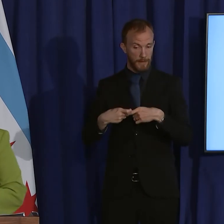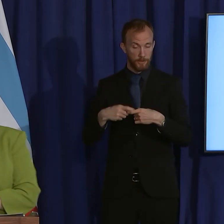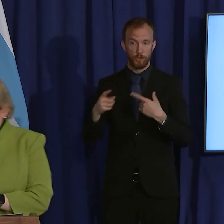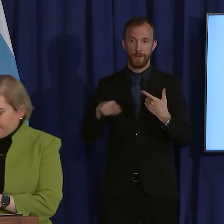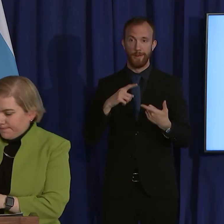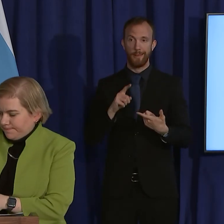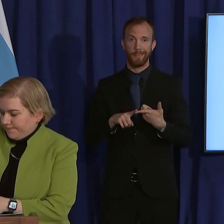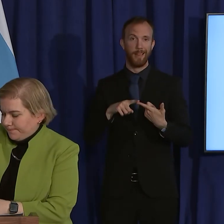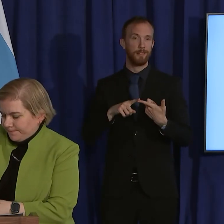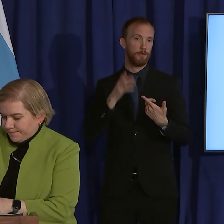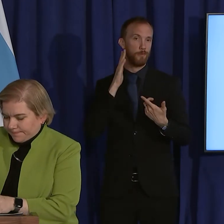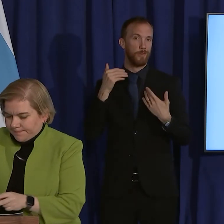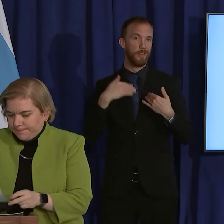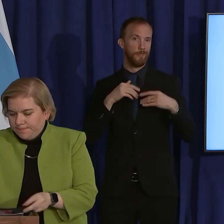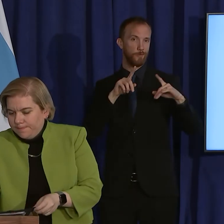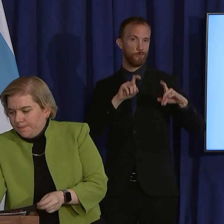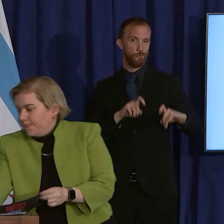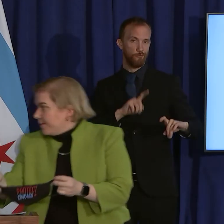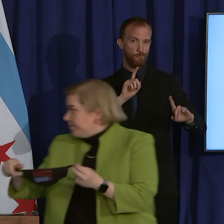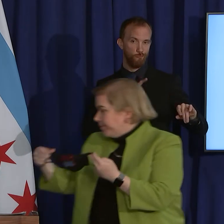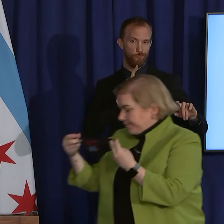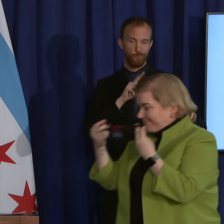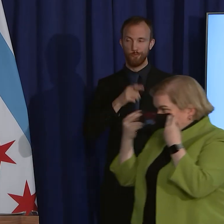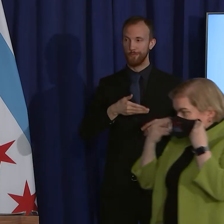take your questions.